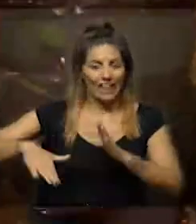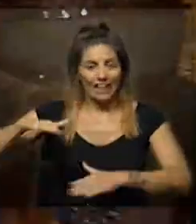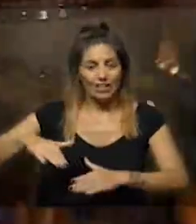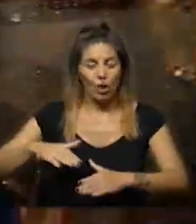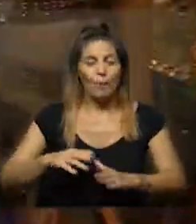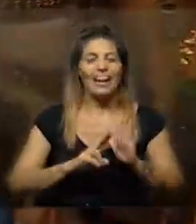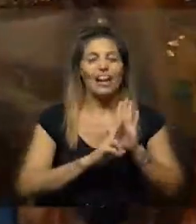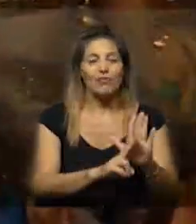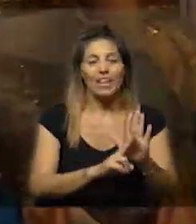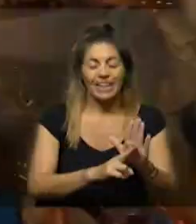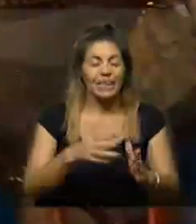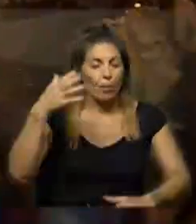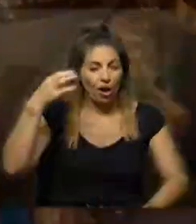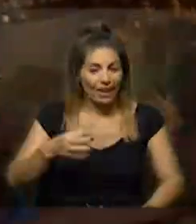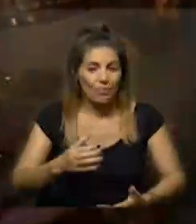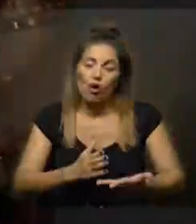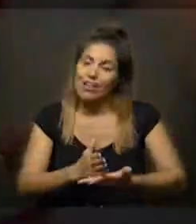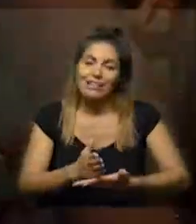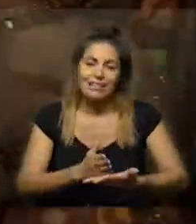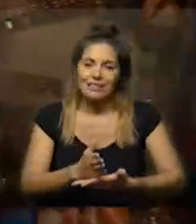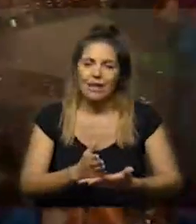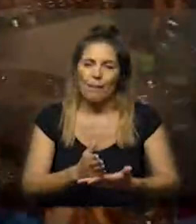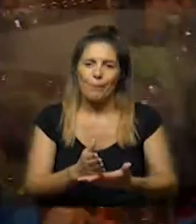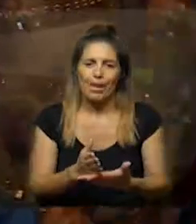en el candombe, porque creemos que siempre